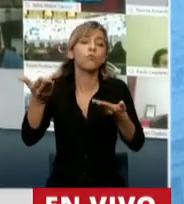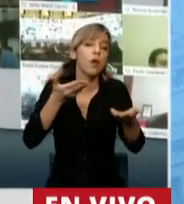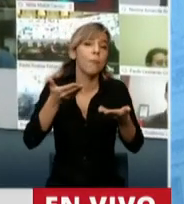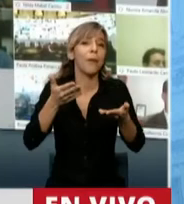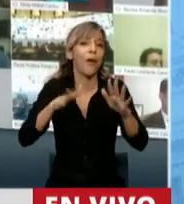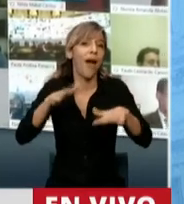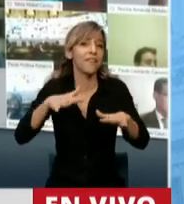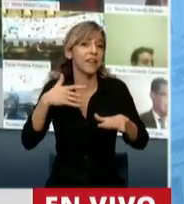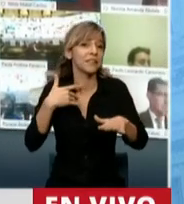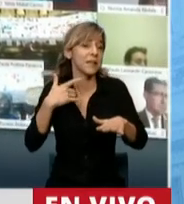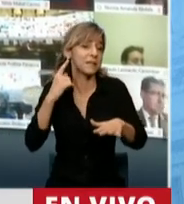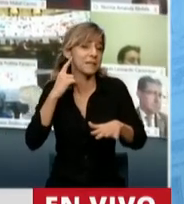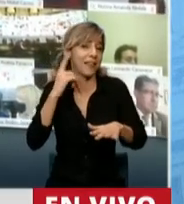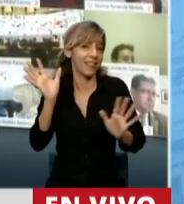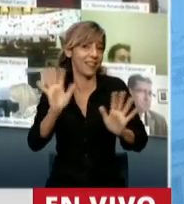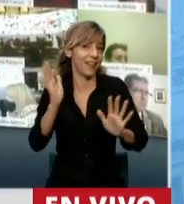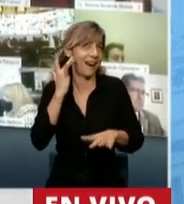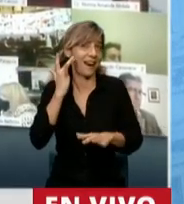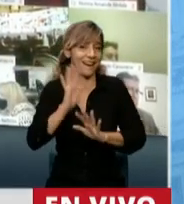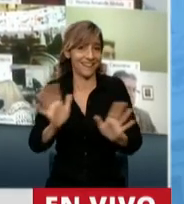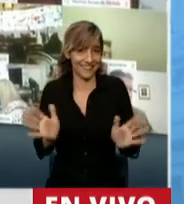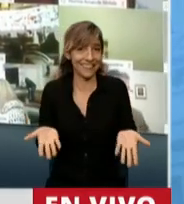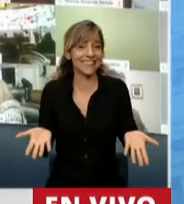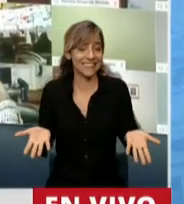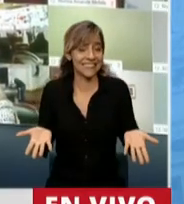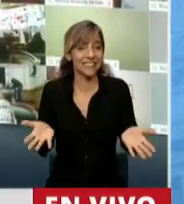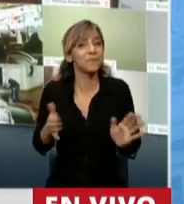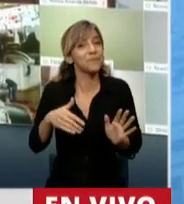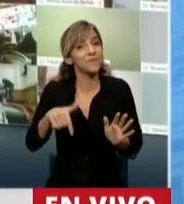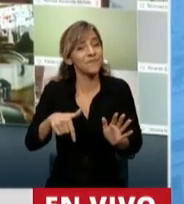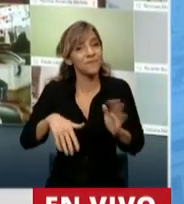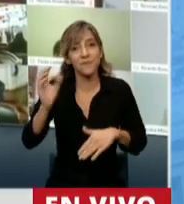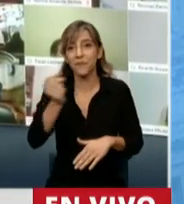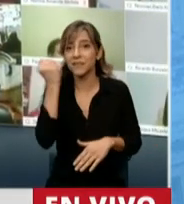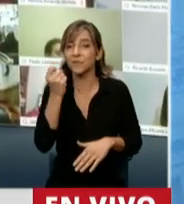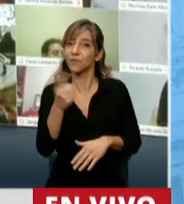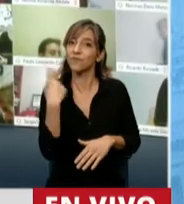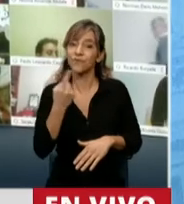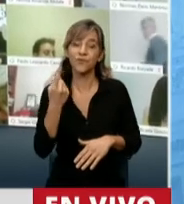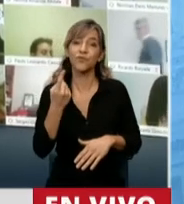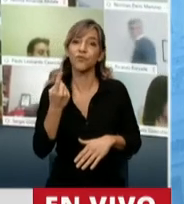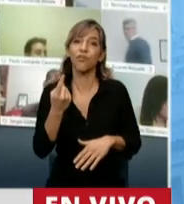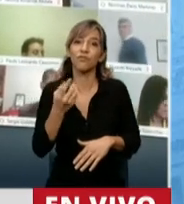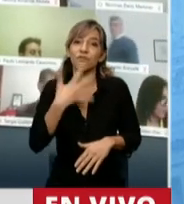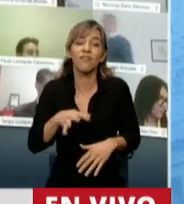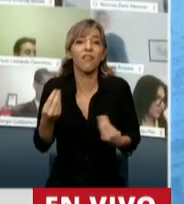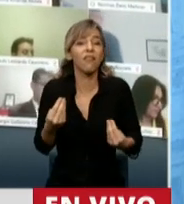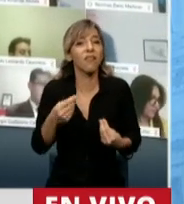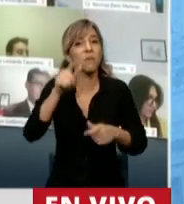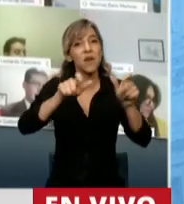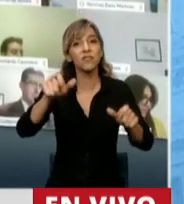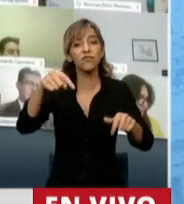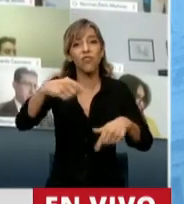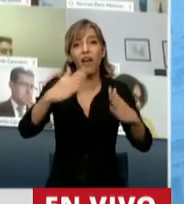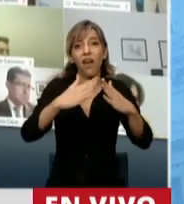no pero me parece que lo más importante es si hay personas que están escuchándonos en sus casas que están